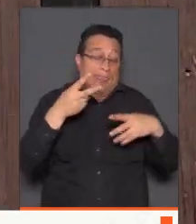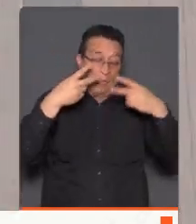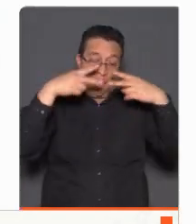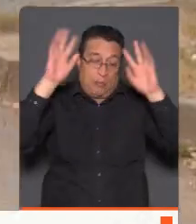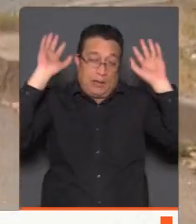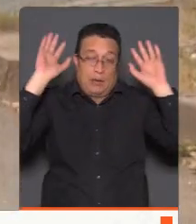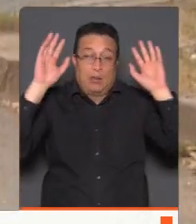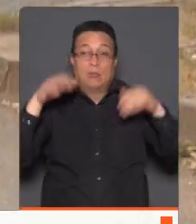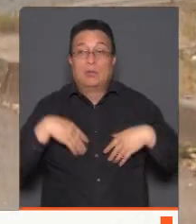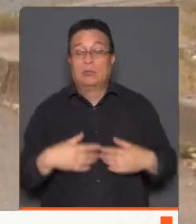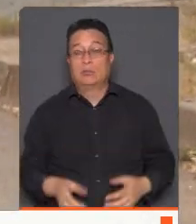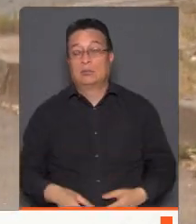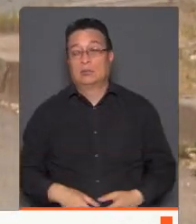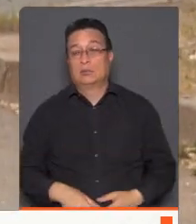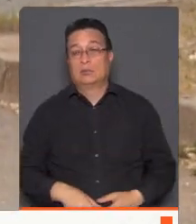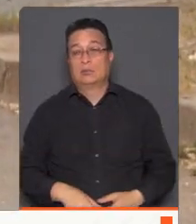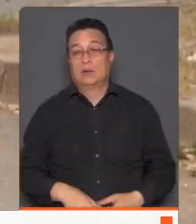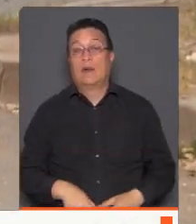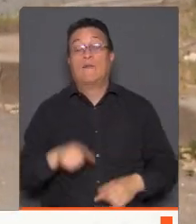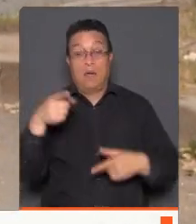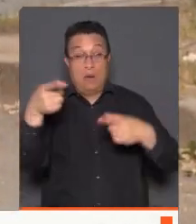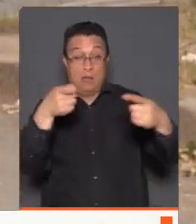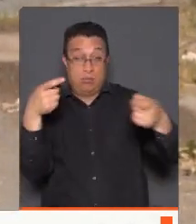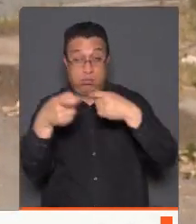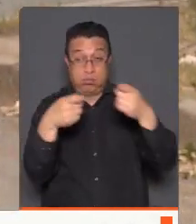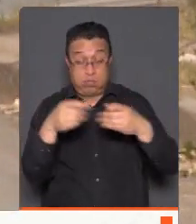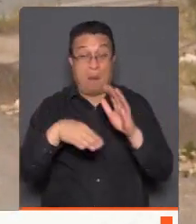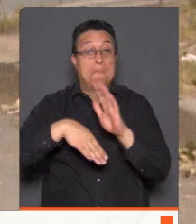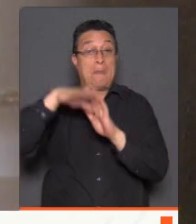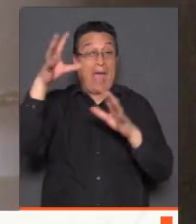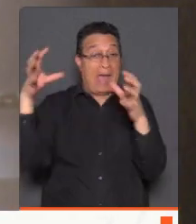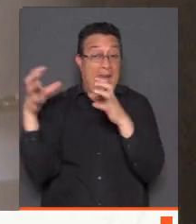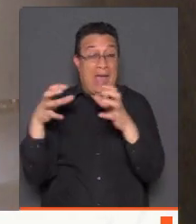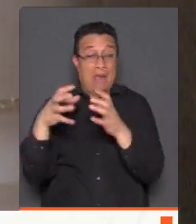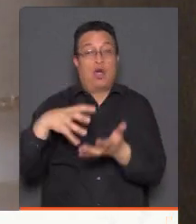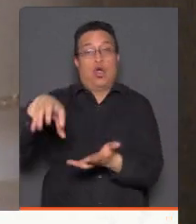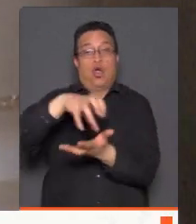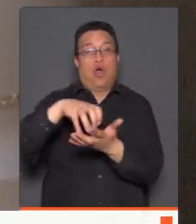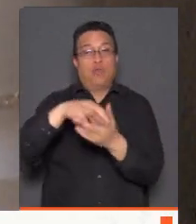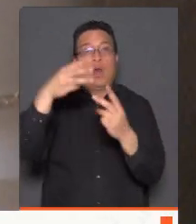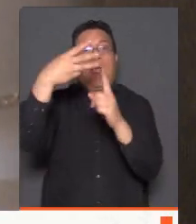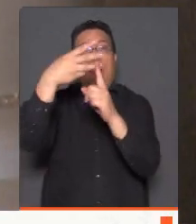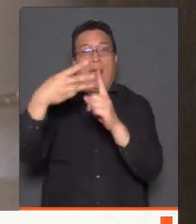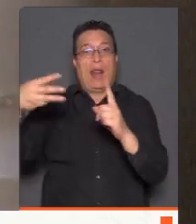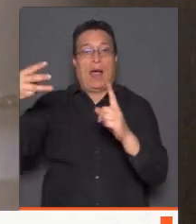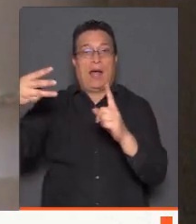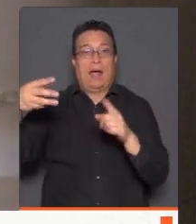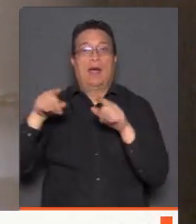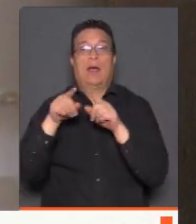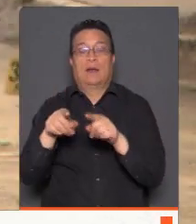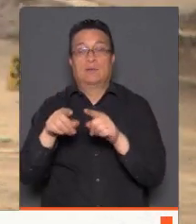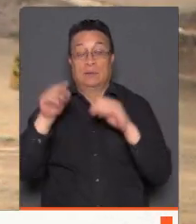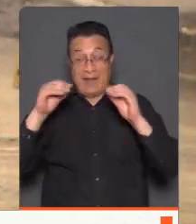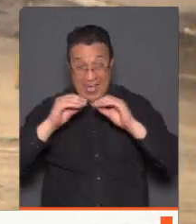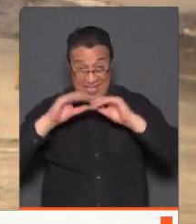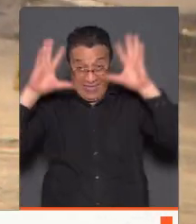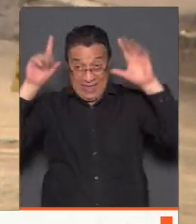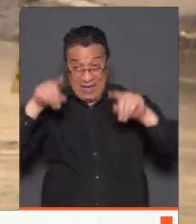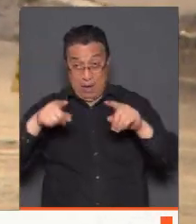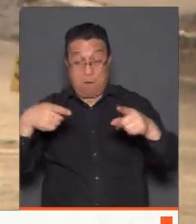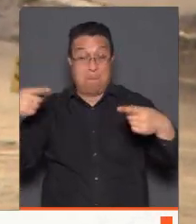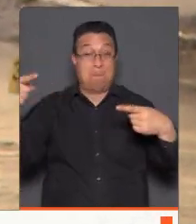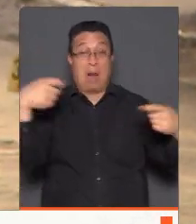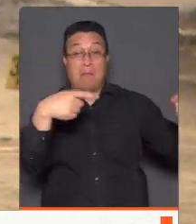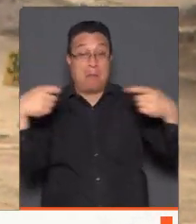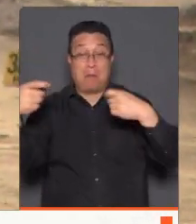cobrar la bala. Donde la balacera fue mucho más intensa fue en la comuna de La Granja. Acá, a plena luz del día, hubo un enfrentamiento